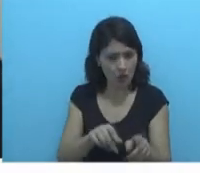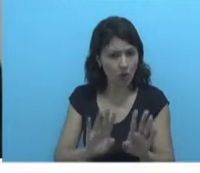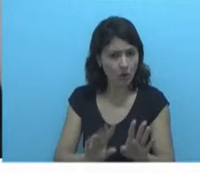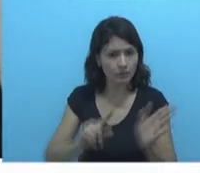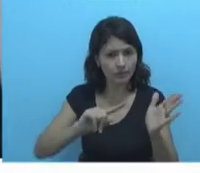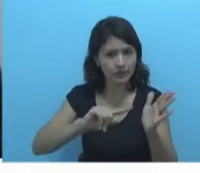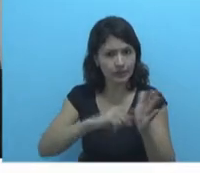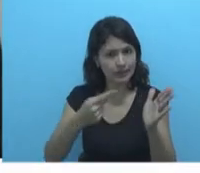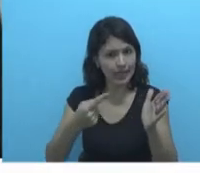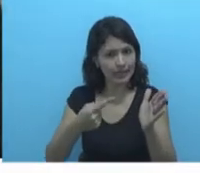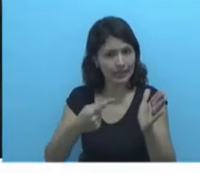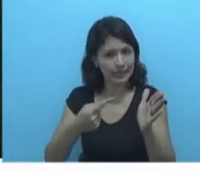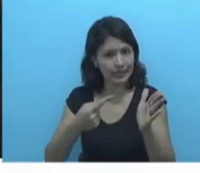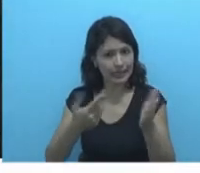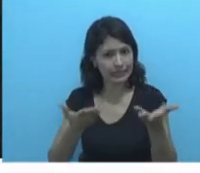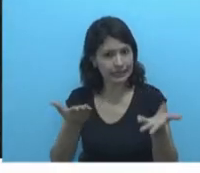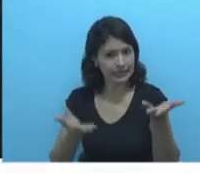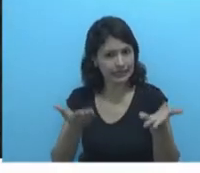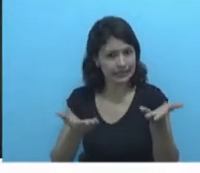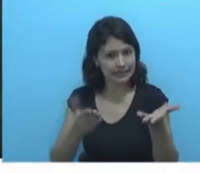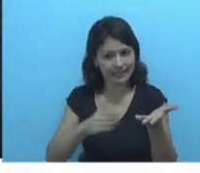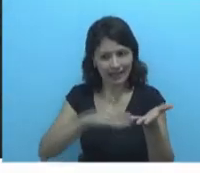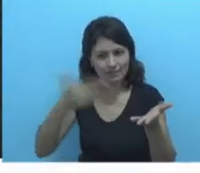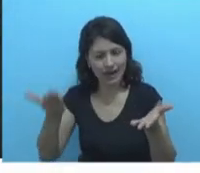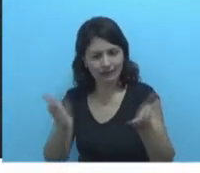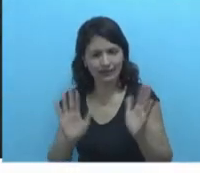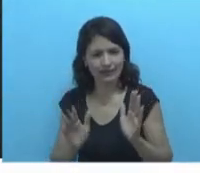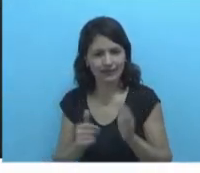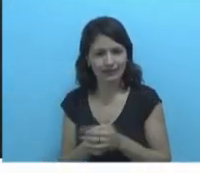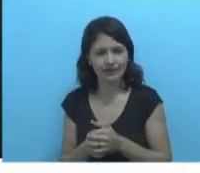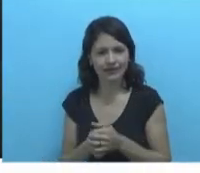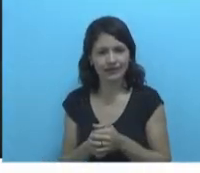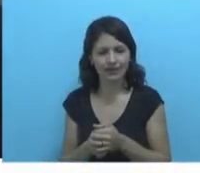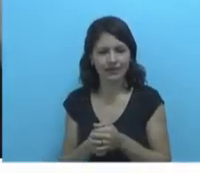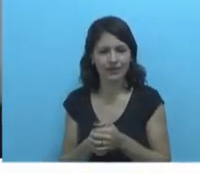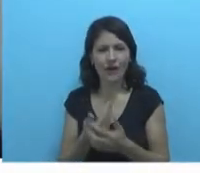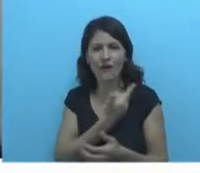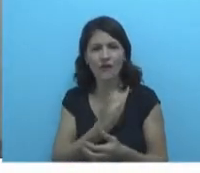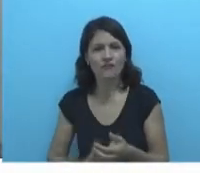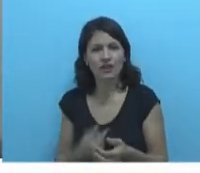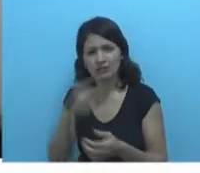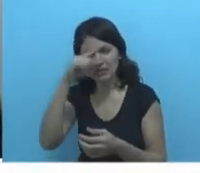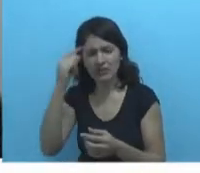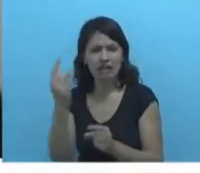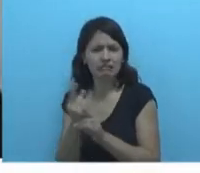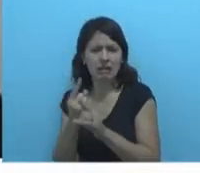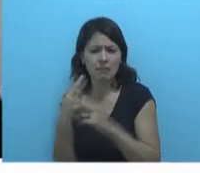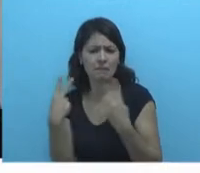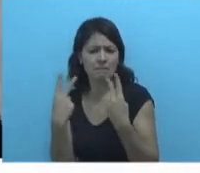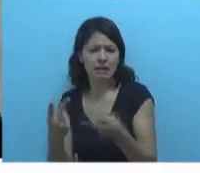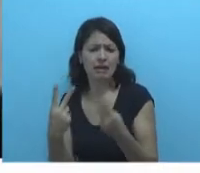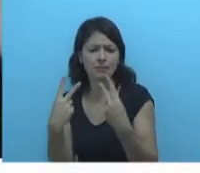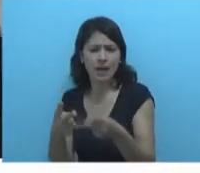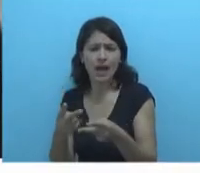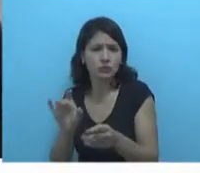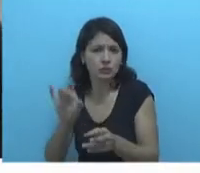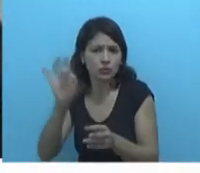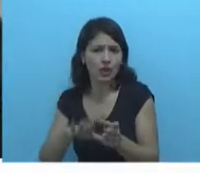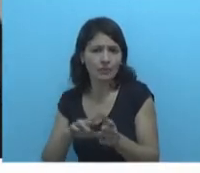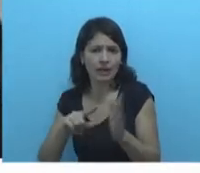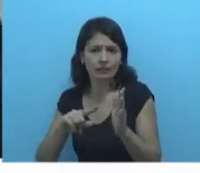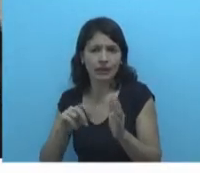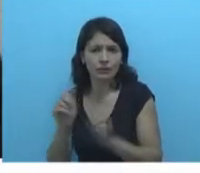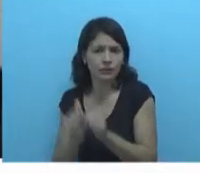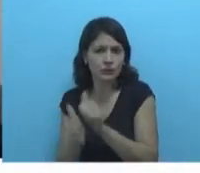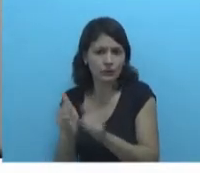capital alterna, decidida por el gobierno nacional, porque yo